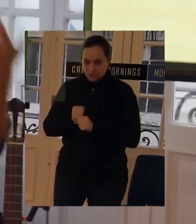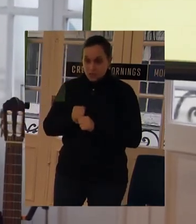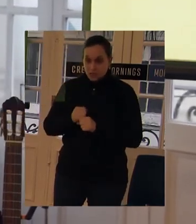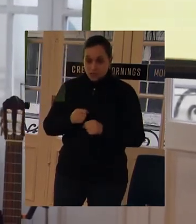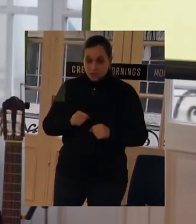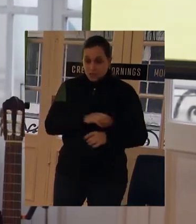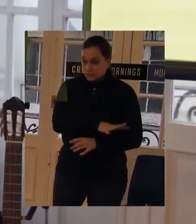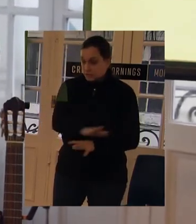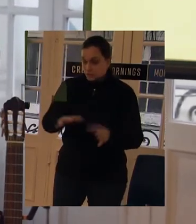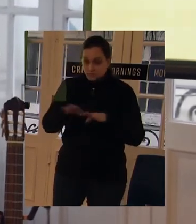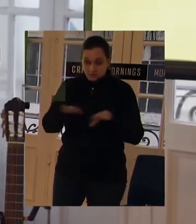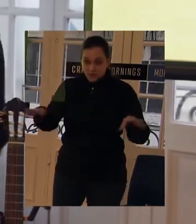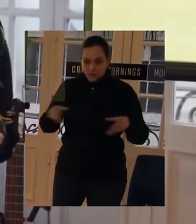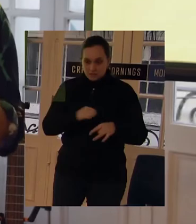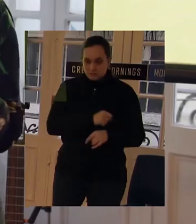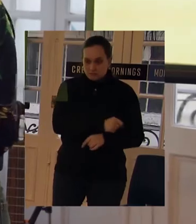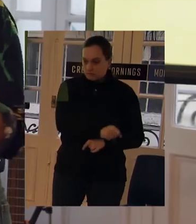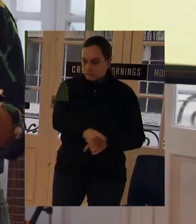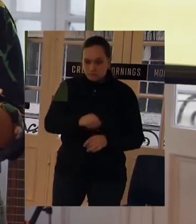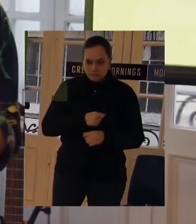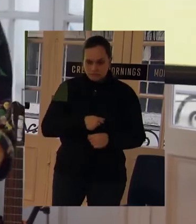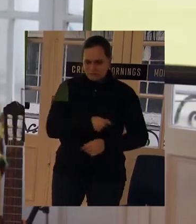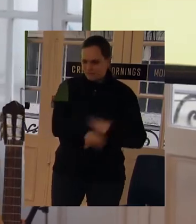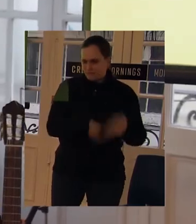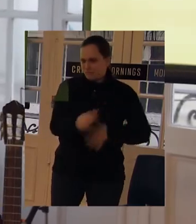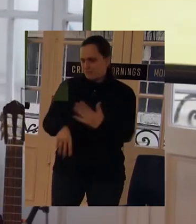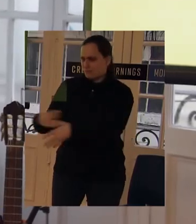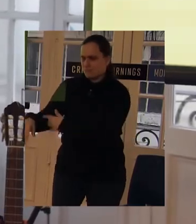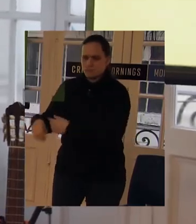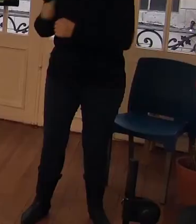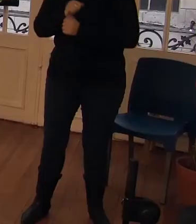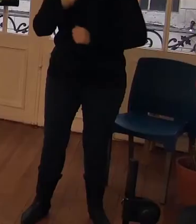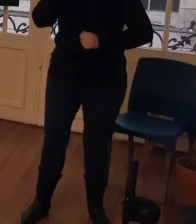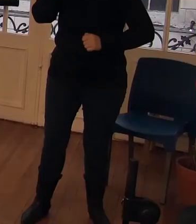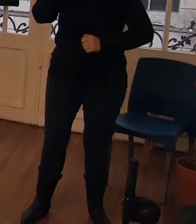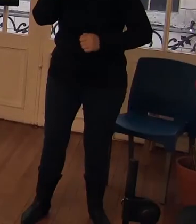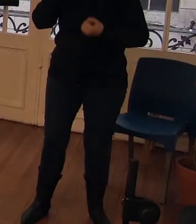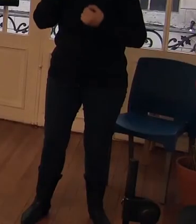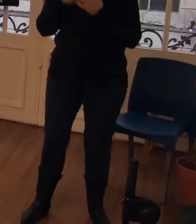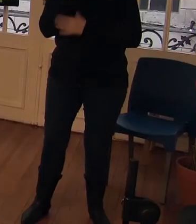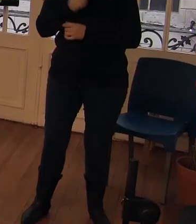desordenado el escritorio, no puedo pensar. Soy de esas personas.